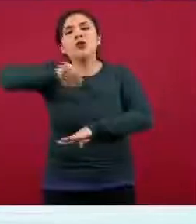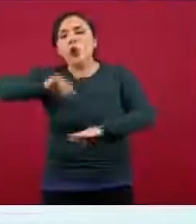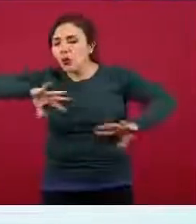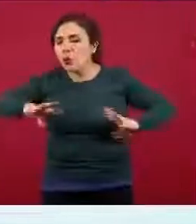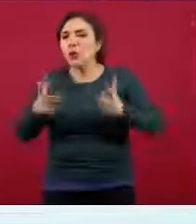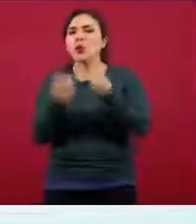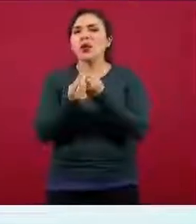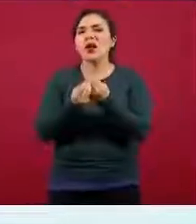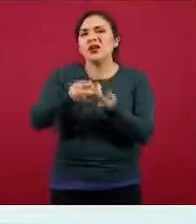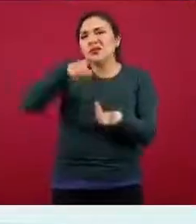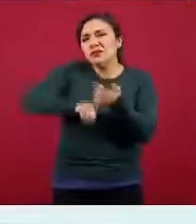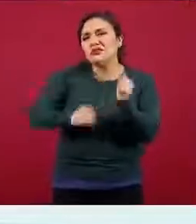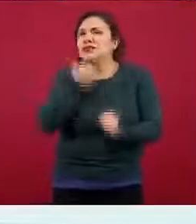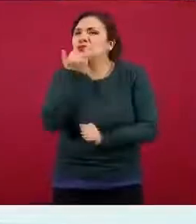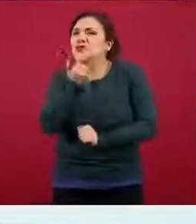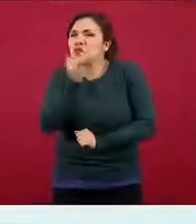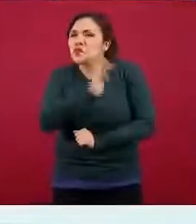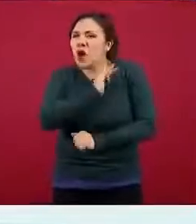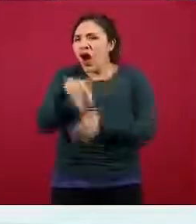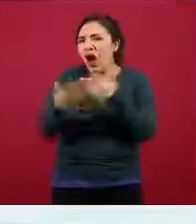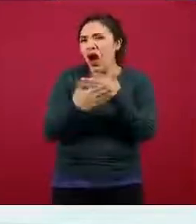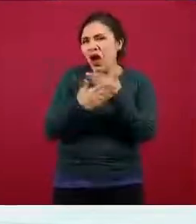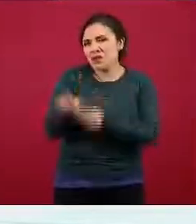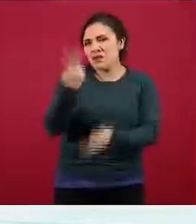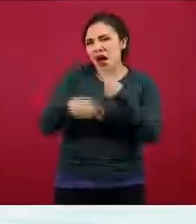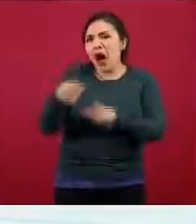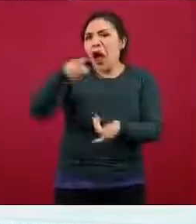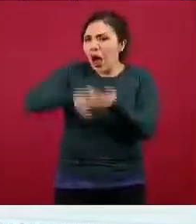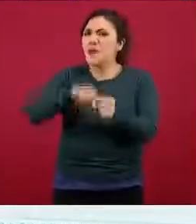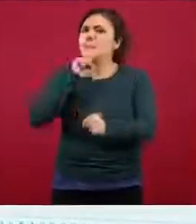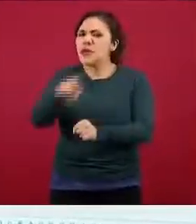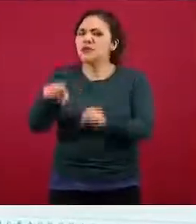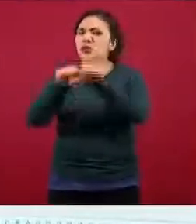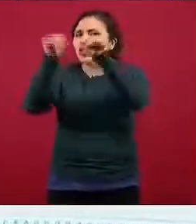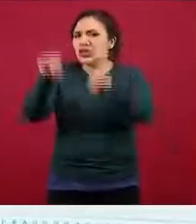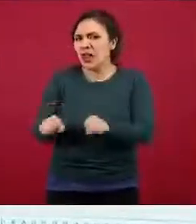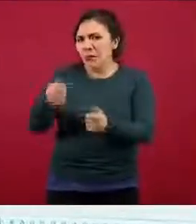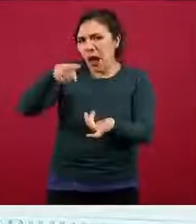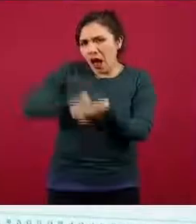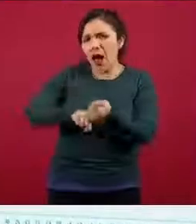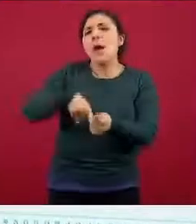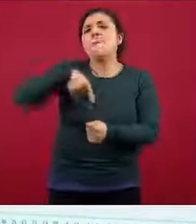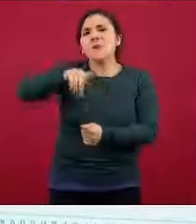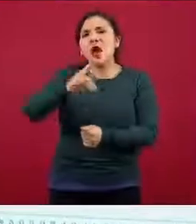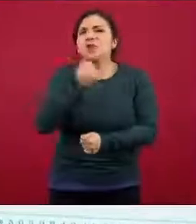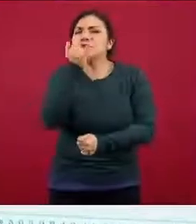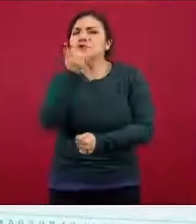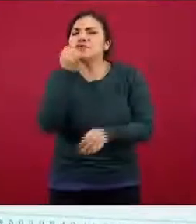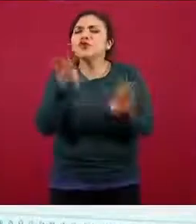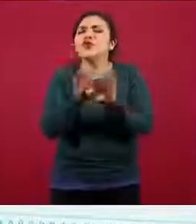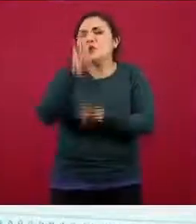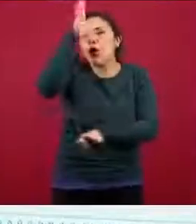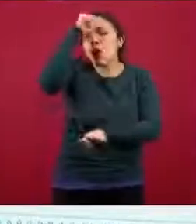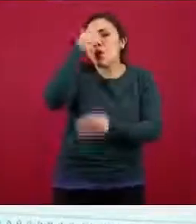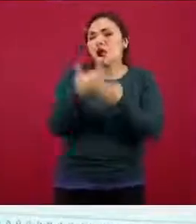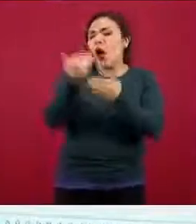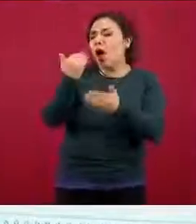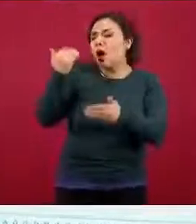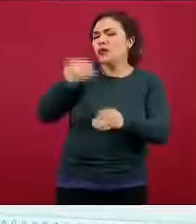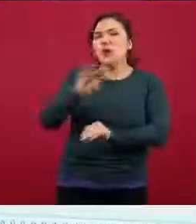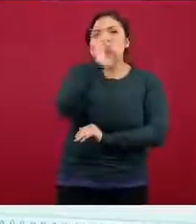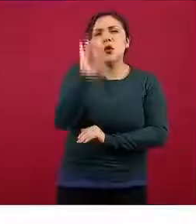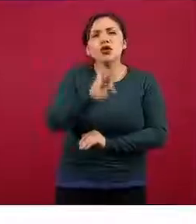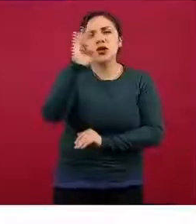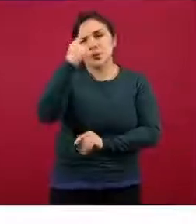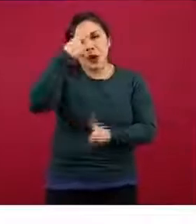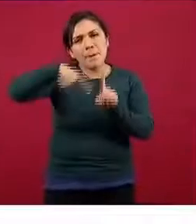está dentro del mismo CISVER, dentro del mismo sistema de vigilancia epidemiológica, pero que se están estimando de acuerdo al porcentaje de